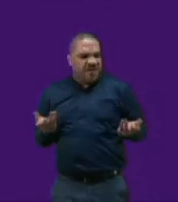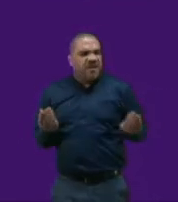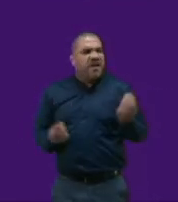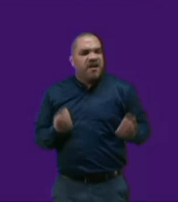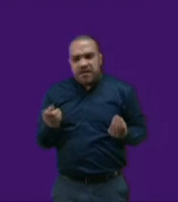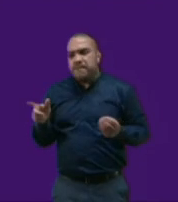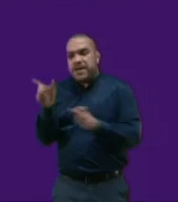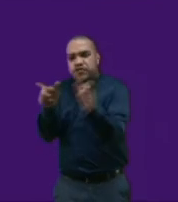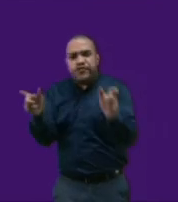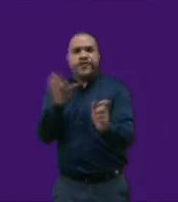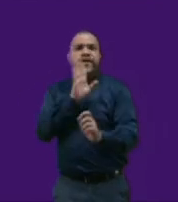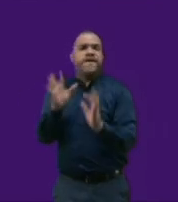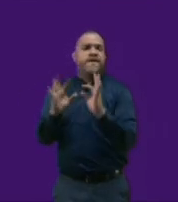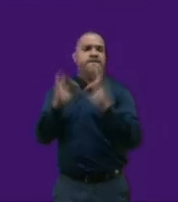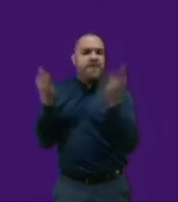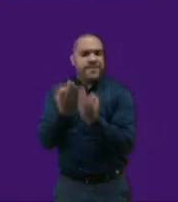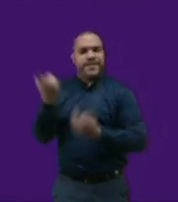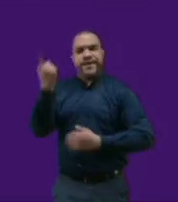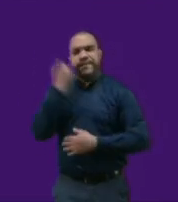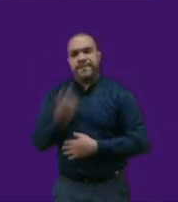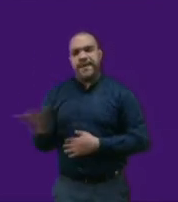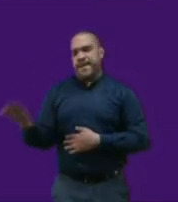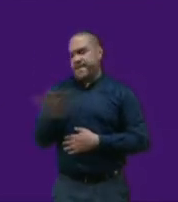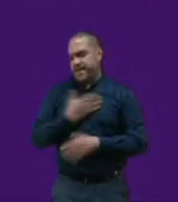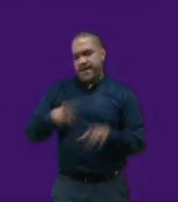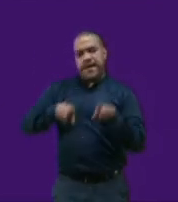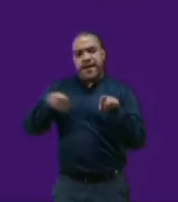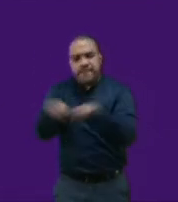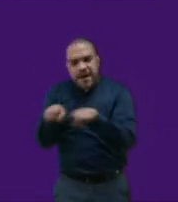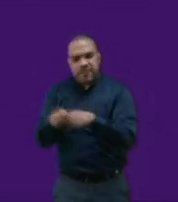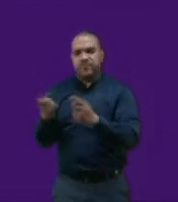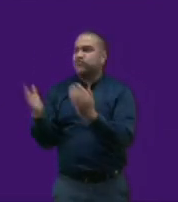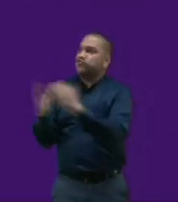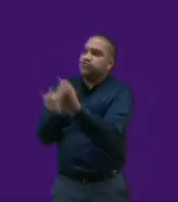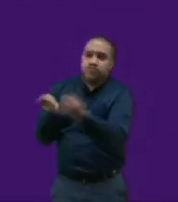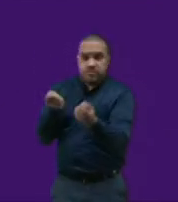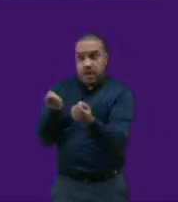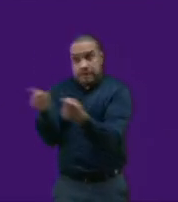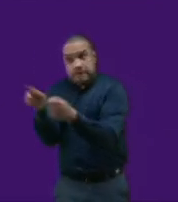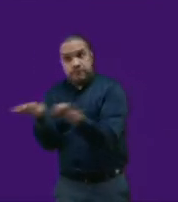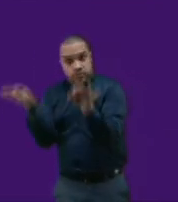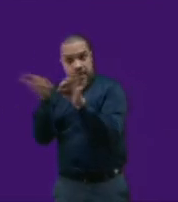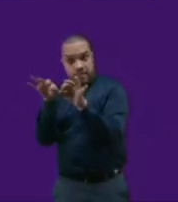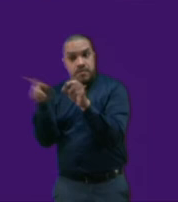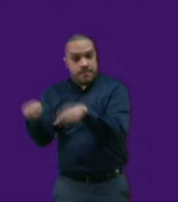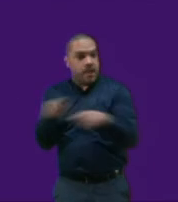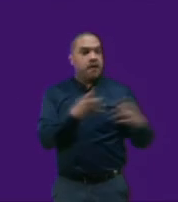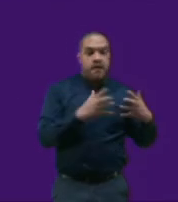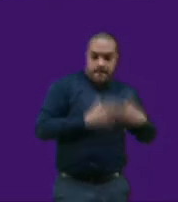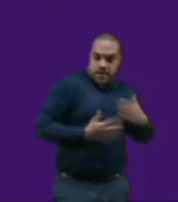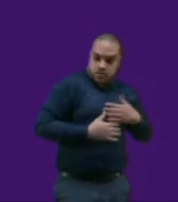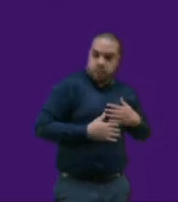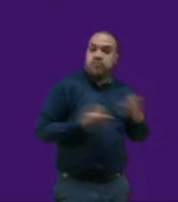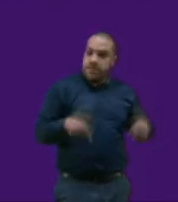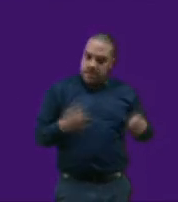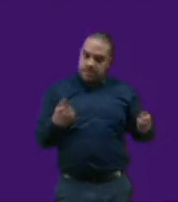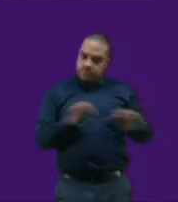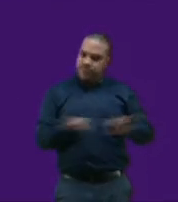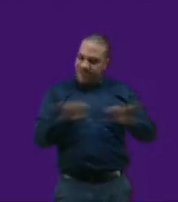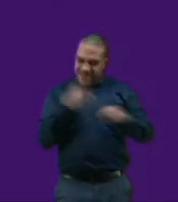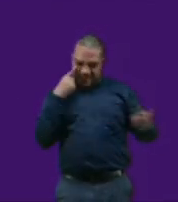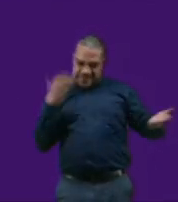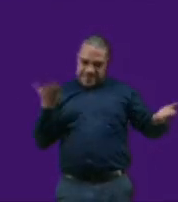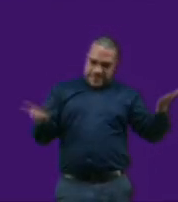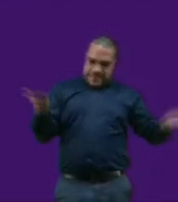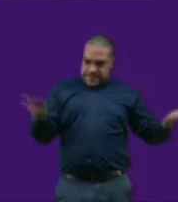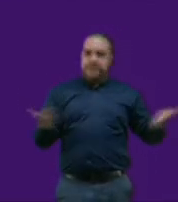hijos, los papás, la familia, los hermanos, los primos, los vecinos, en fin. tú me haces una pregunta del tema de